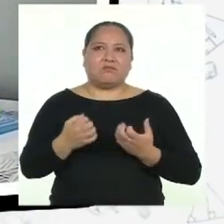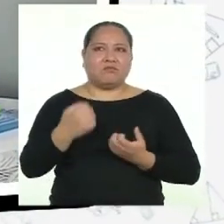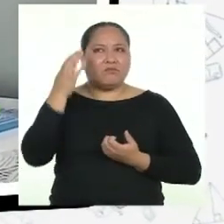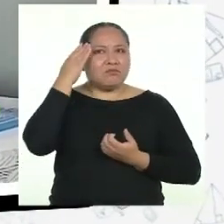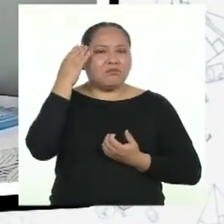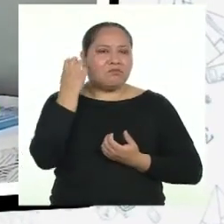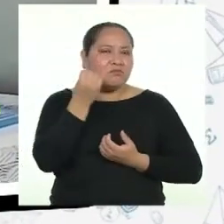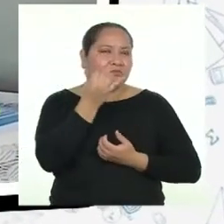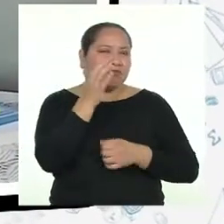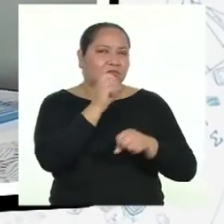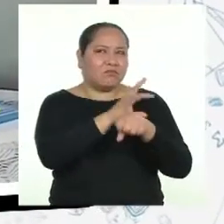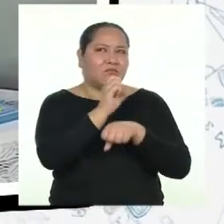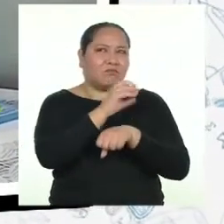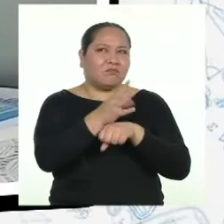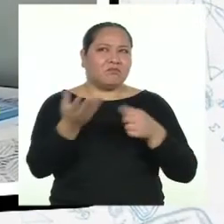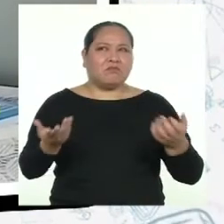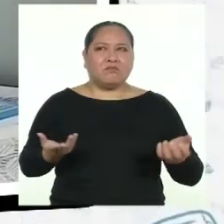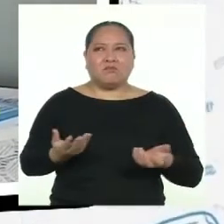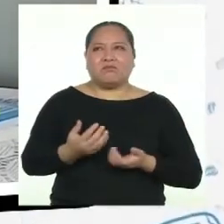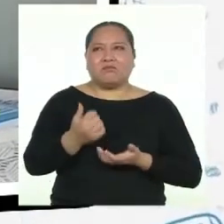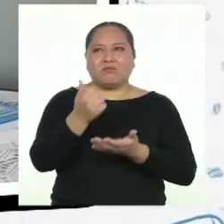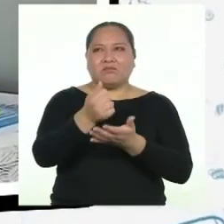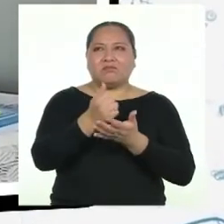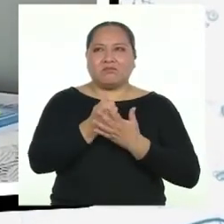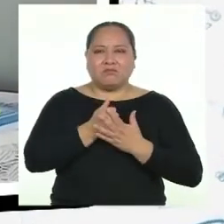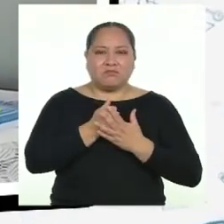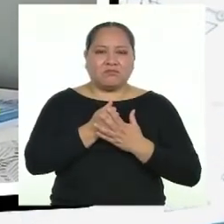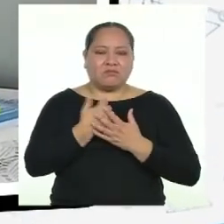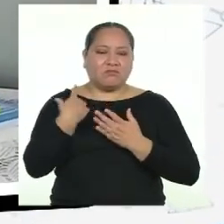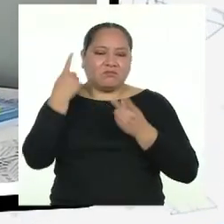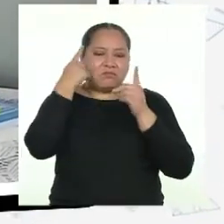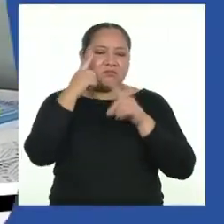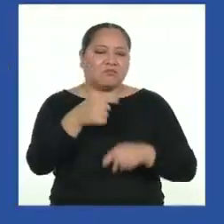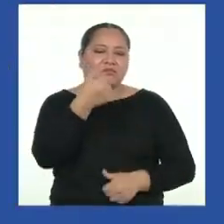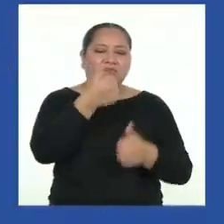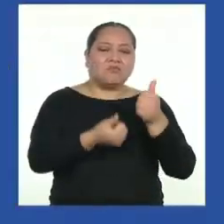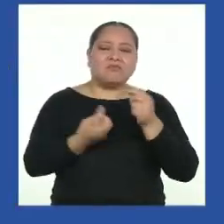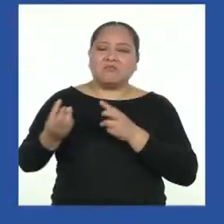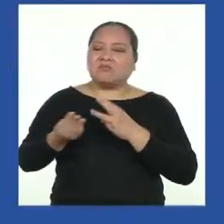algún consejo o algo así que nos ayude en esa decisión.